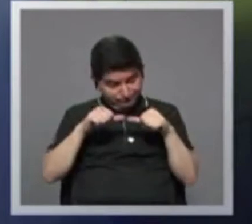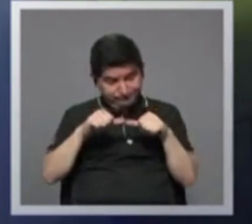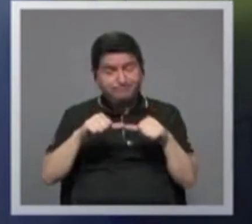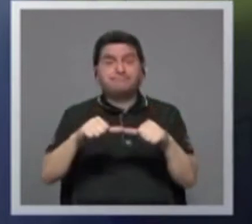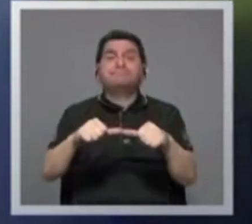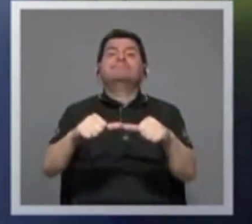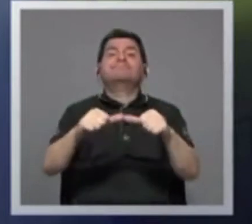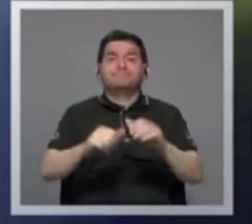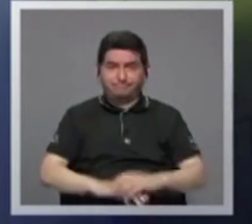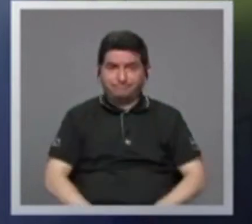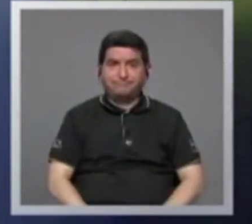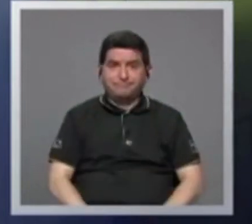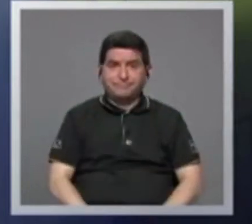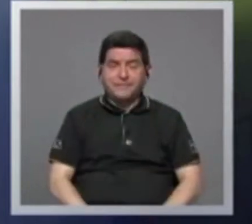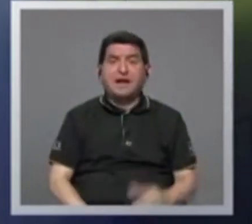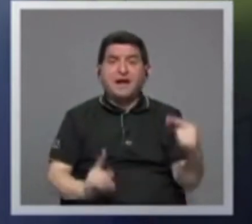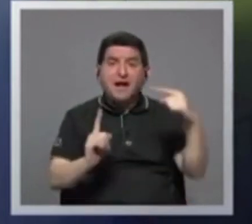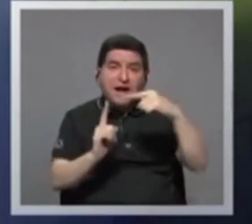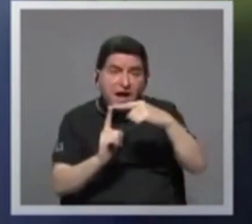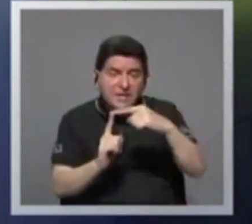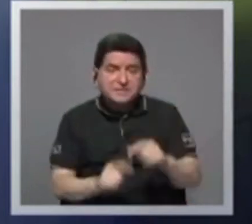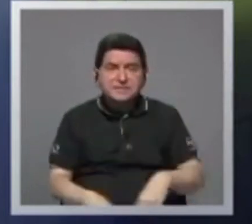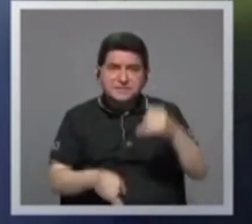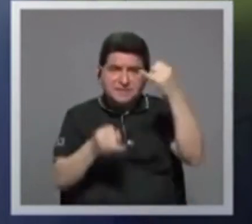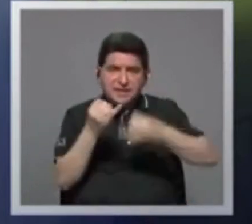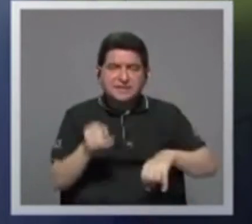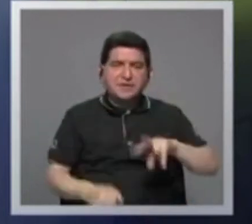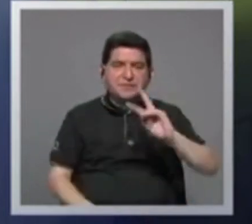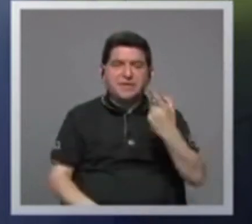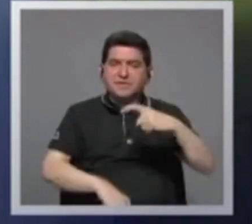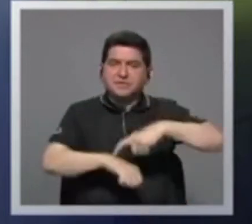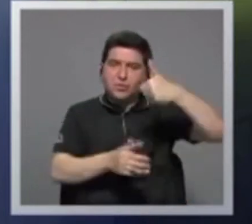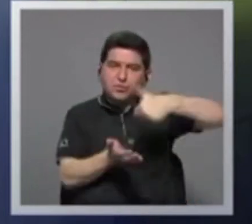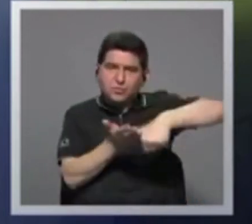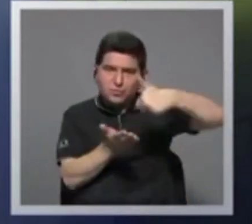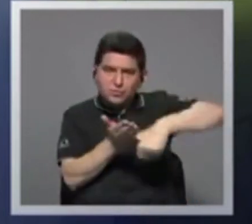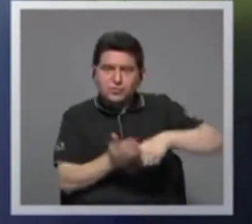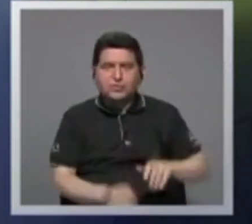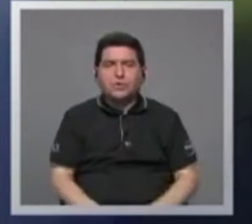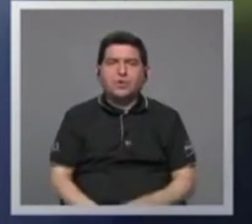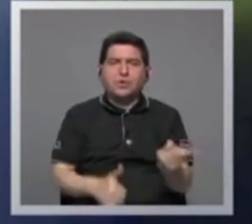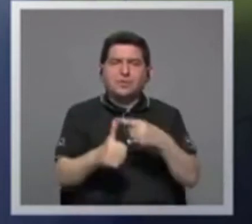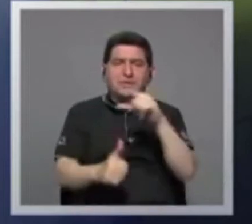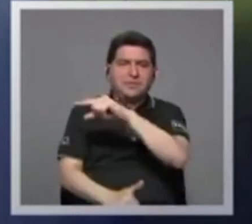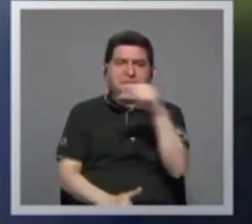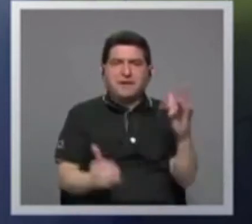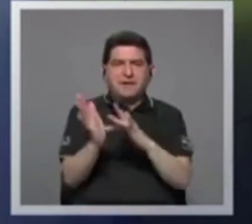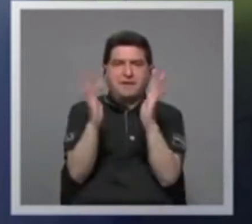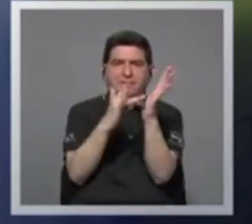viviendo, por lo menos hasta que culmine con la segunda ronda en la primera semana de abril.